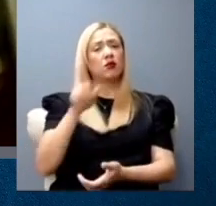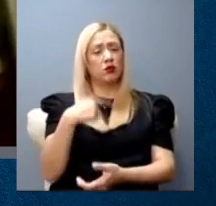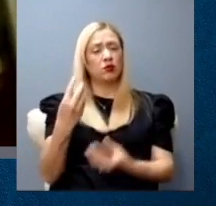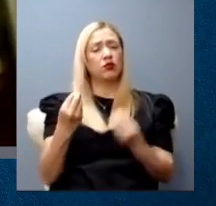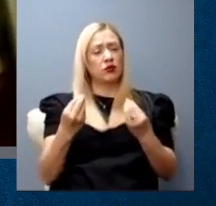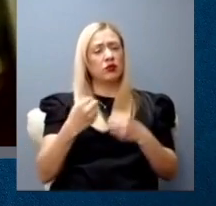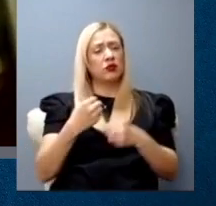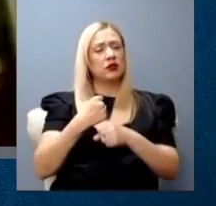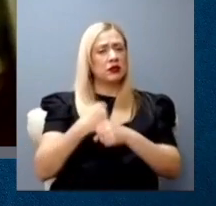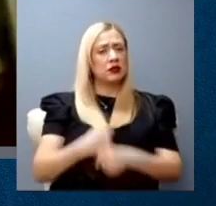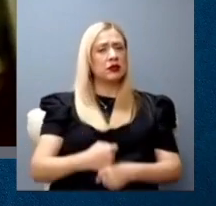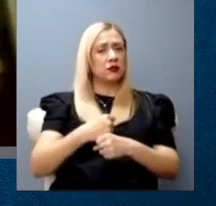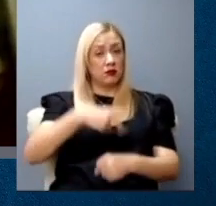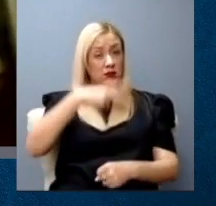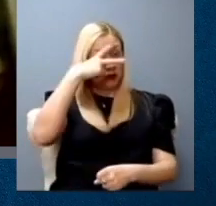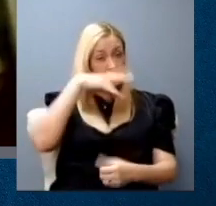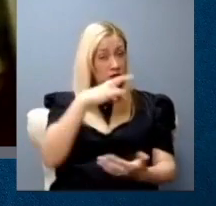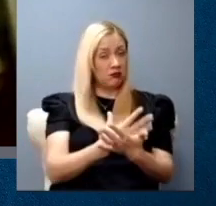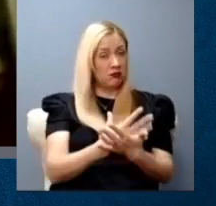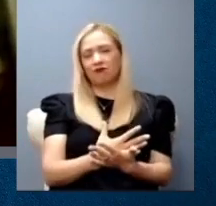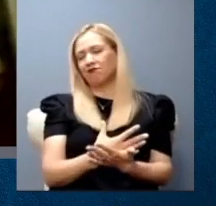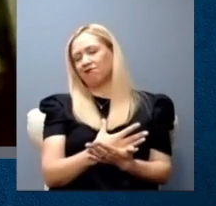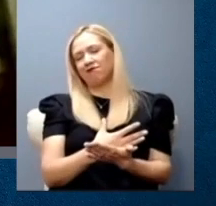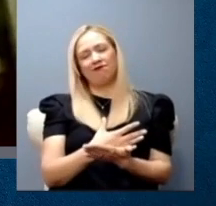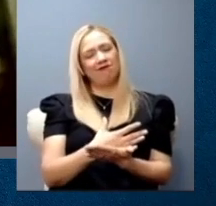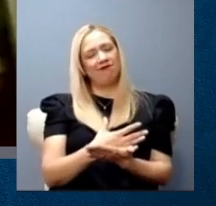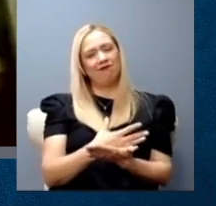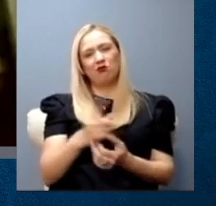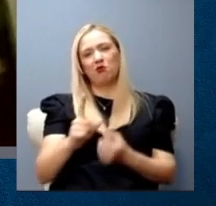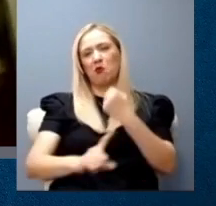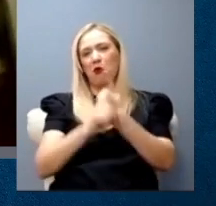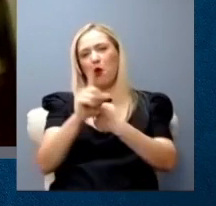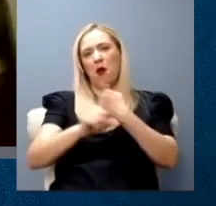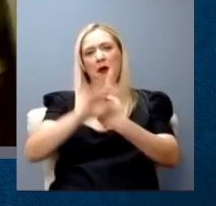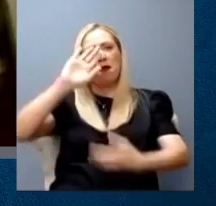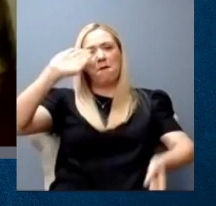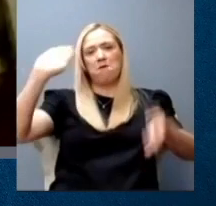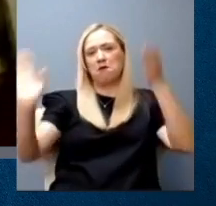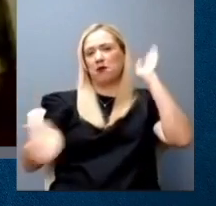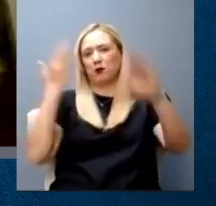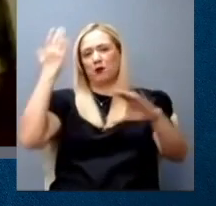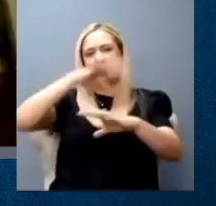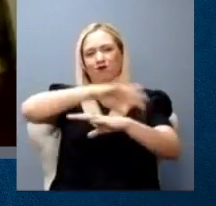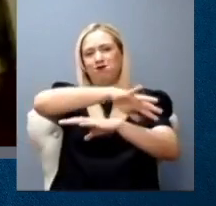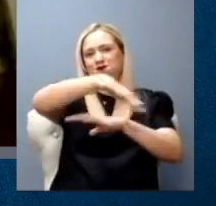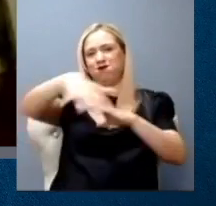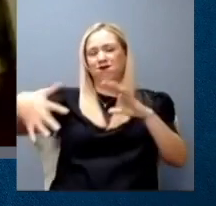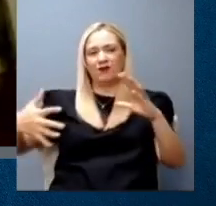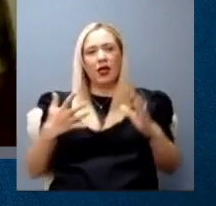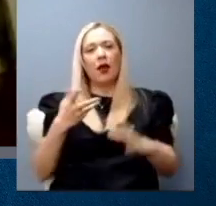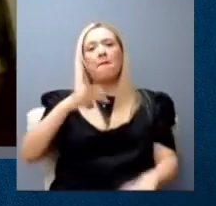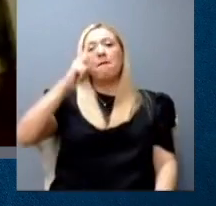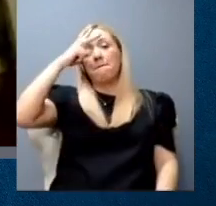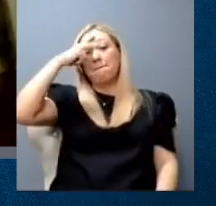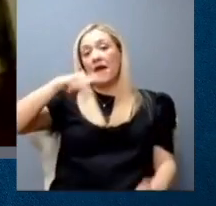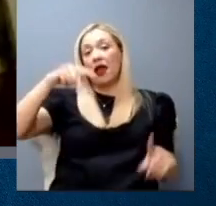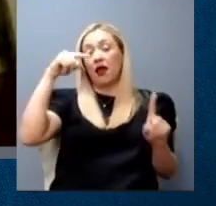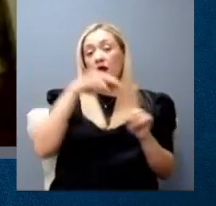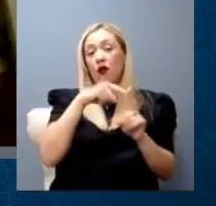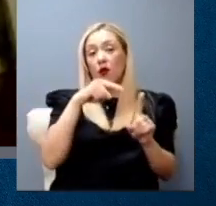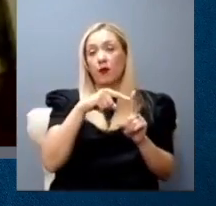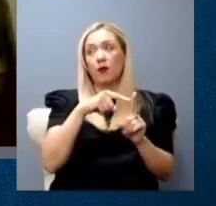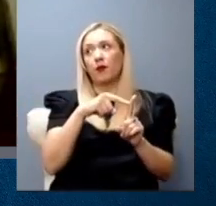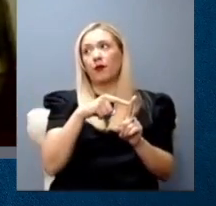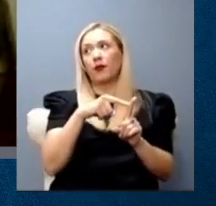es exclusiva de México. Es un problema universal. Pero en México se